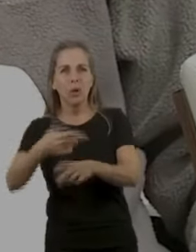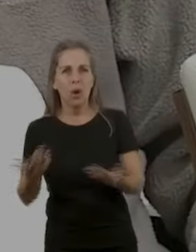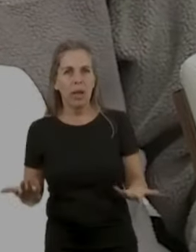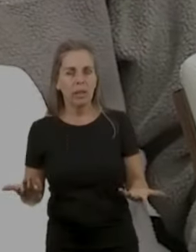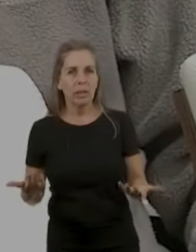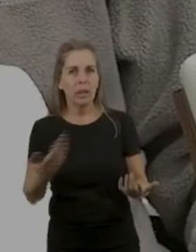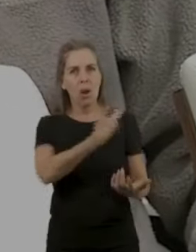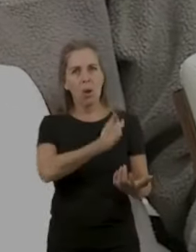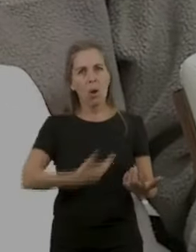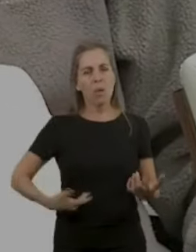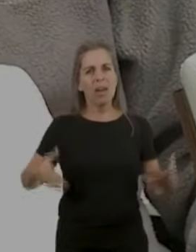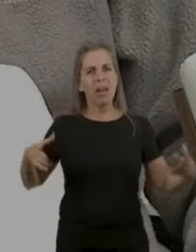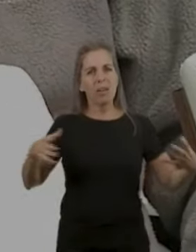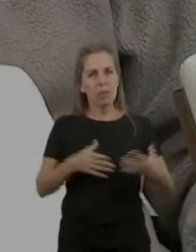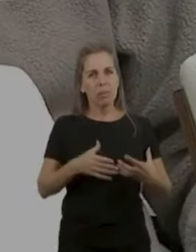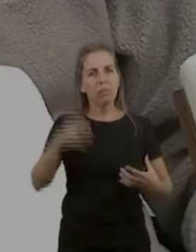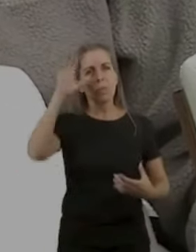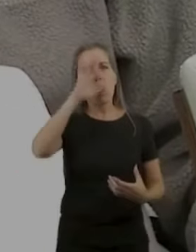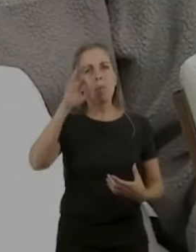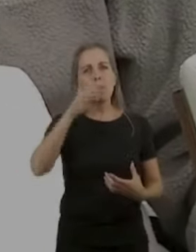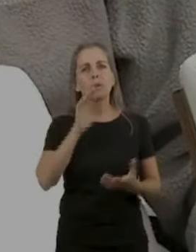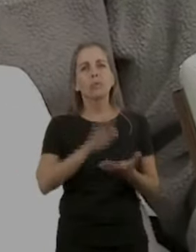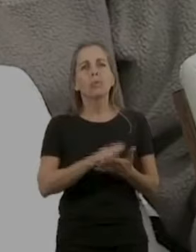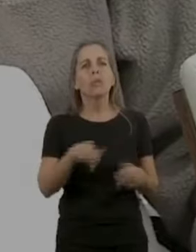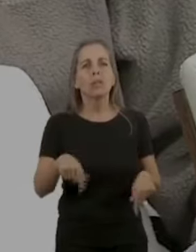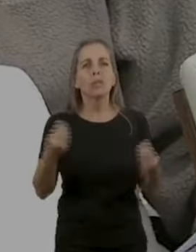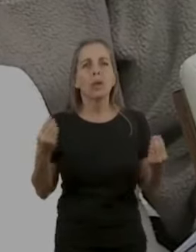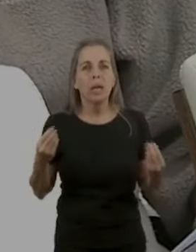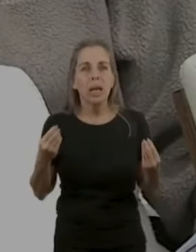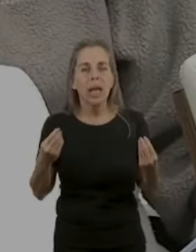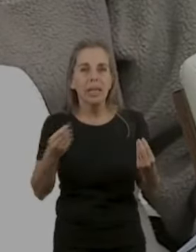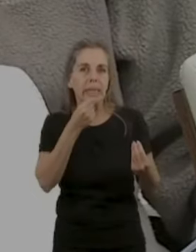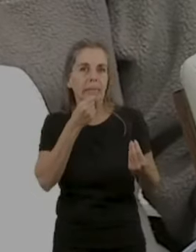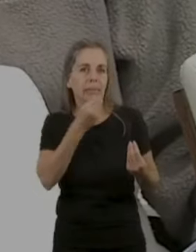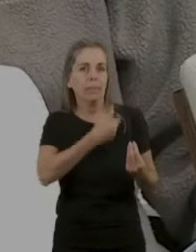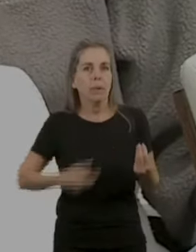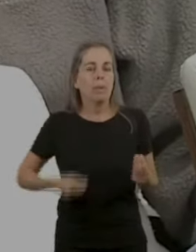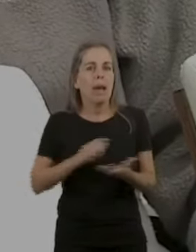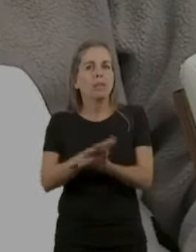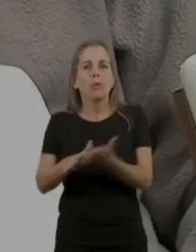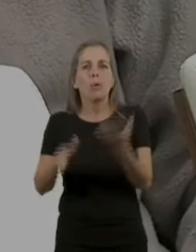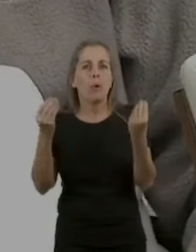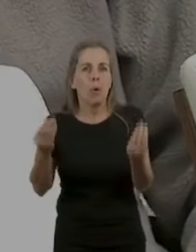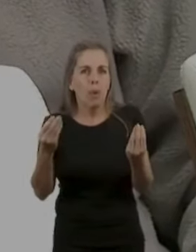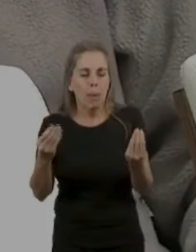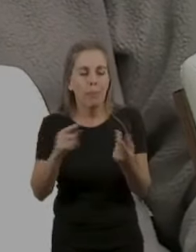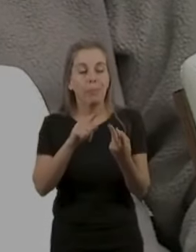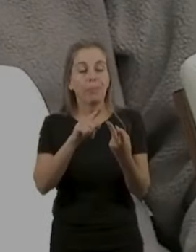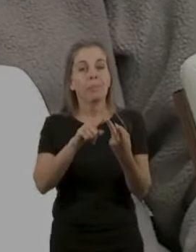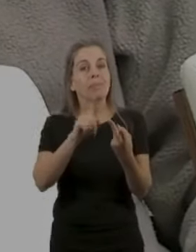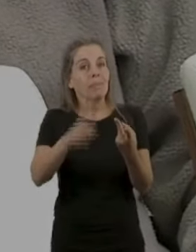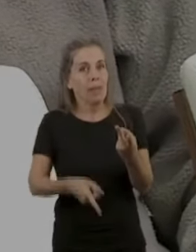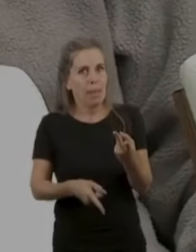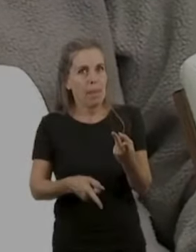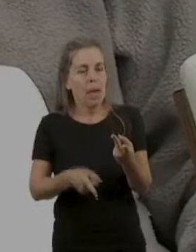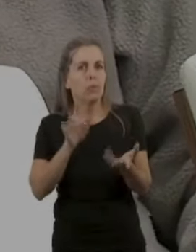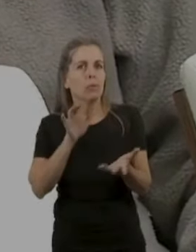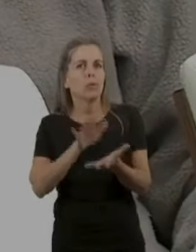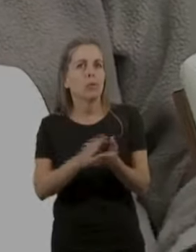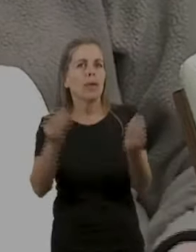postura del gobierno al respecto Y qué hacen para evitar este tipo de situaciones y por otra parte con respecto al a los